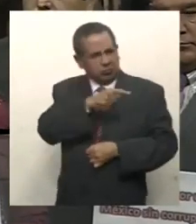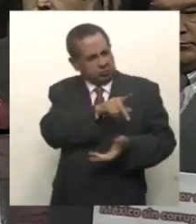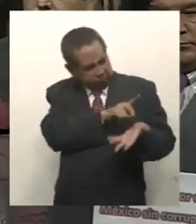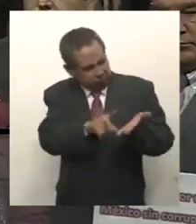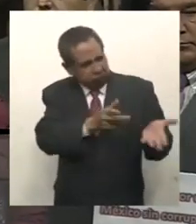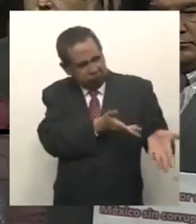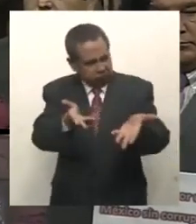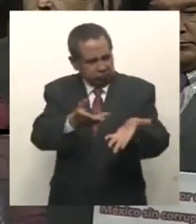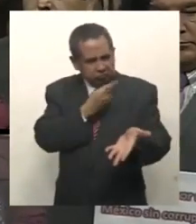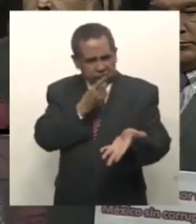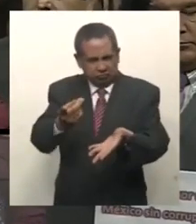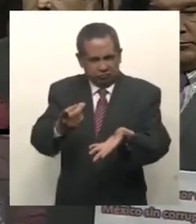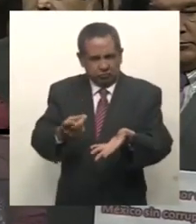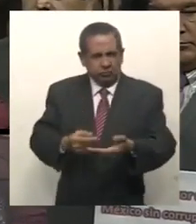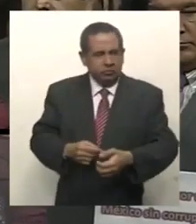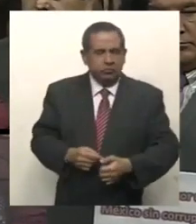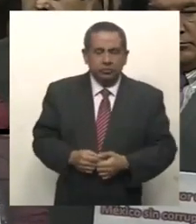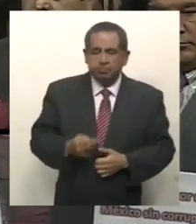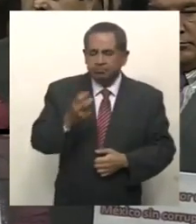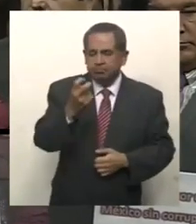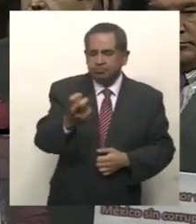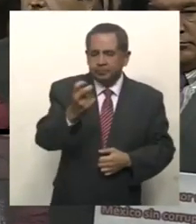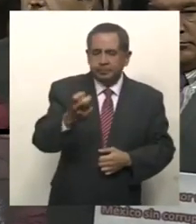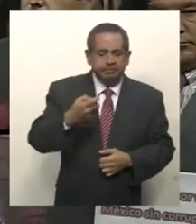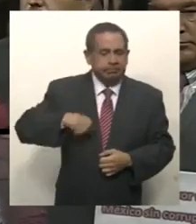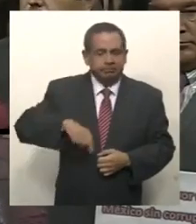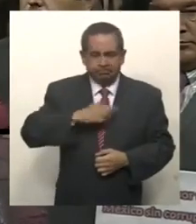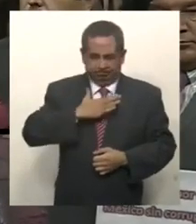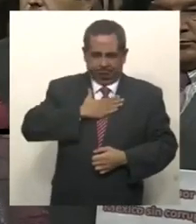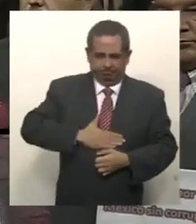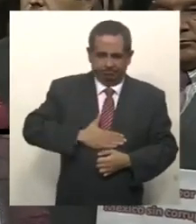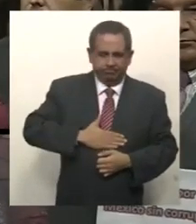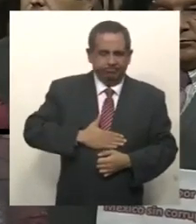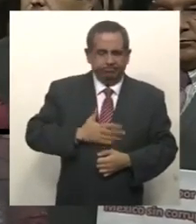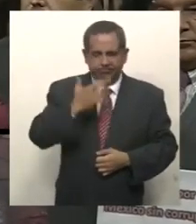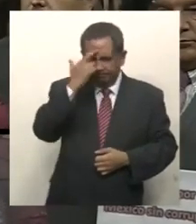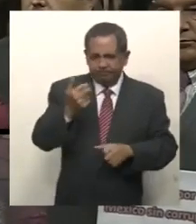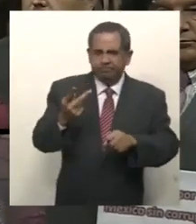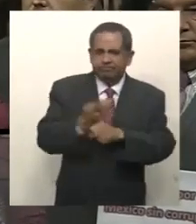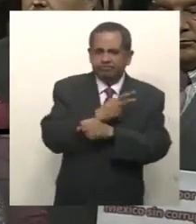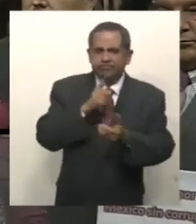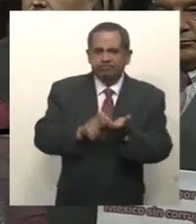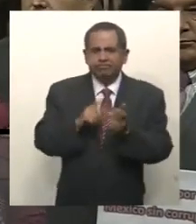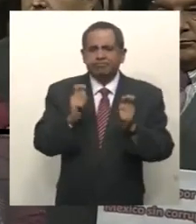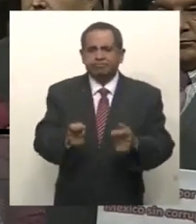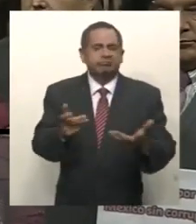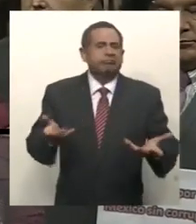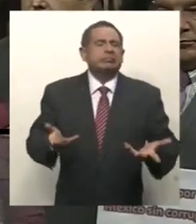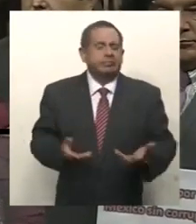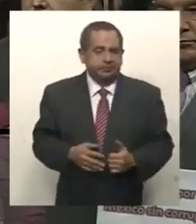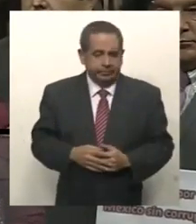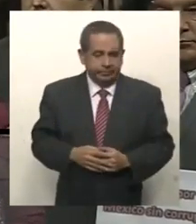hagamos un balance correcto, justo, de lo que está pasando.